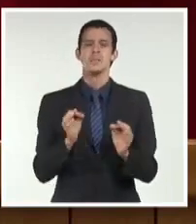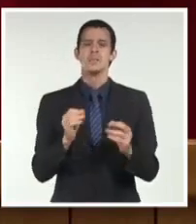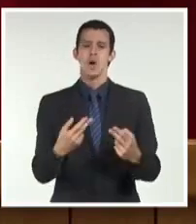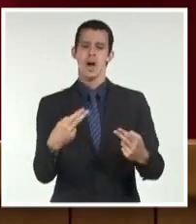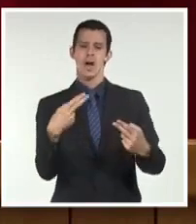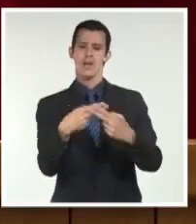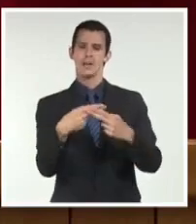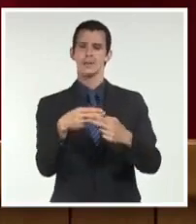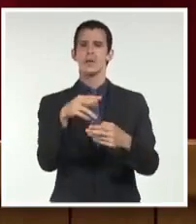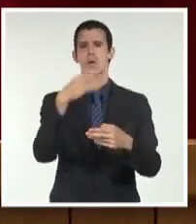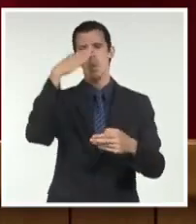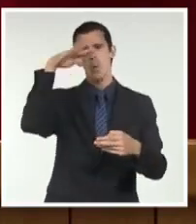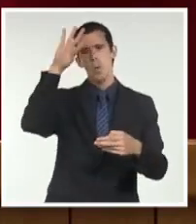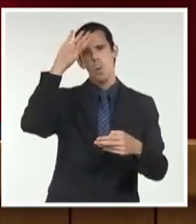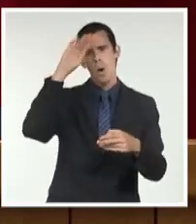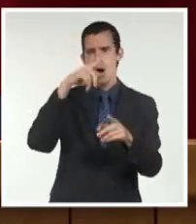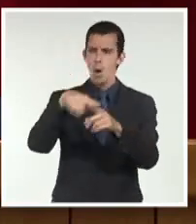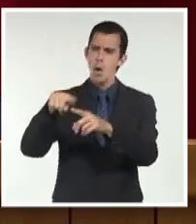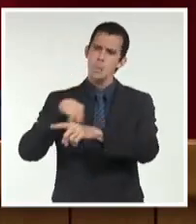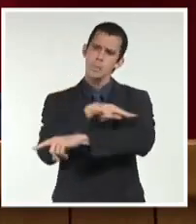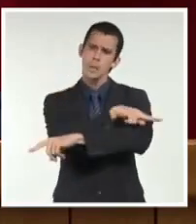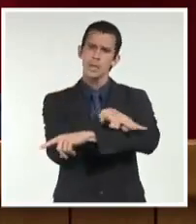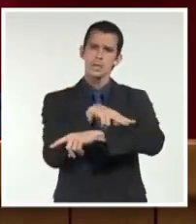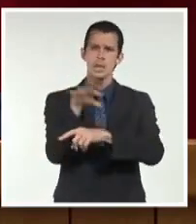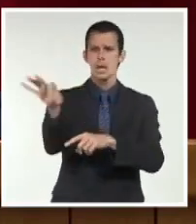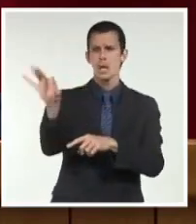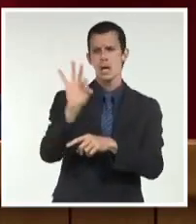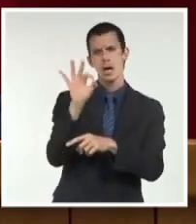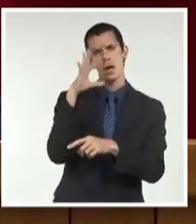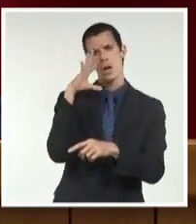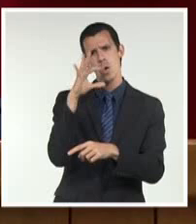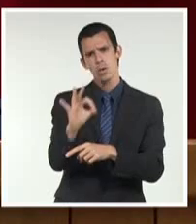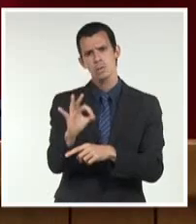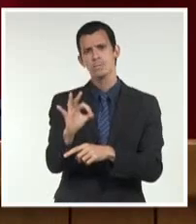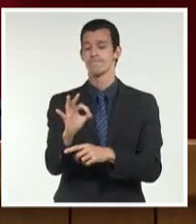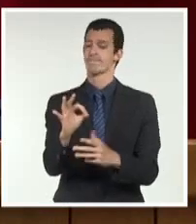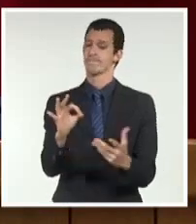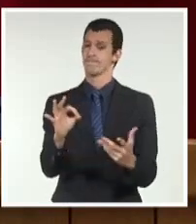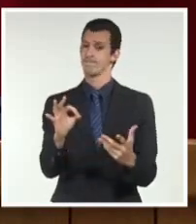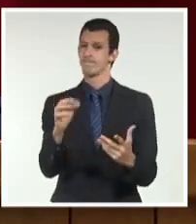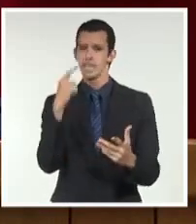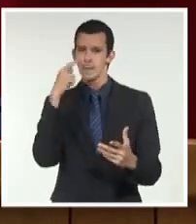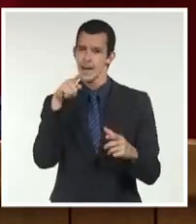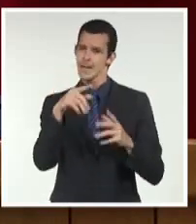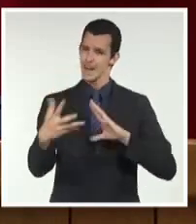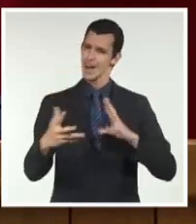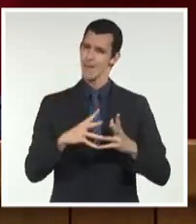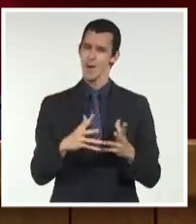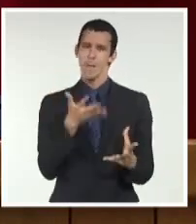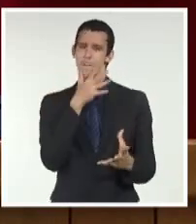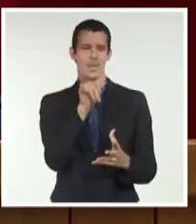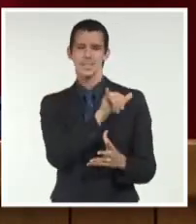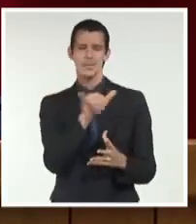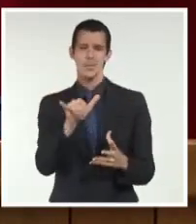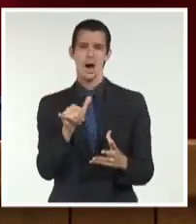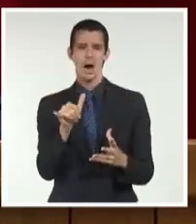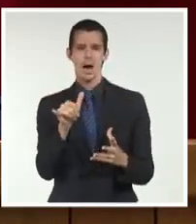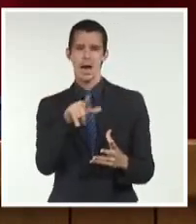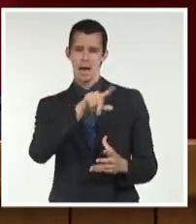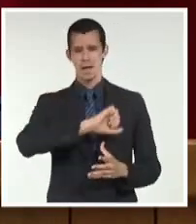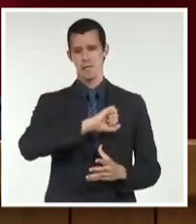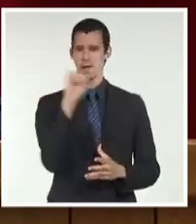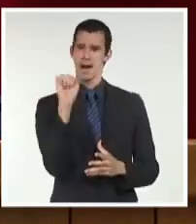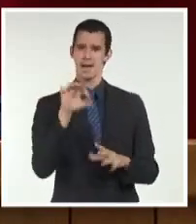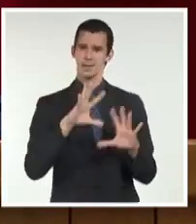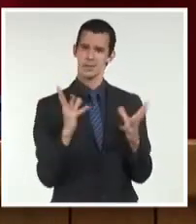escenario, la conducta selectiva y excluyente de los Estados Unidos se convirtió en un boomerang. Lejos de aislar